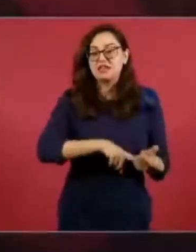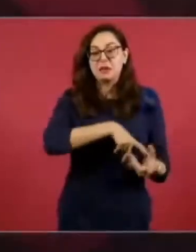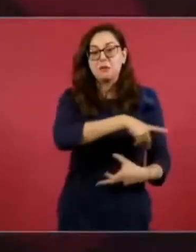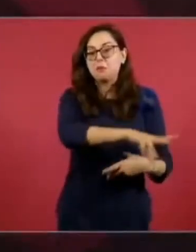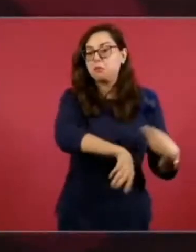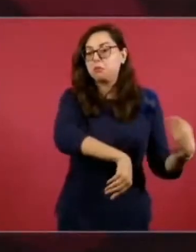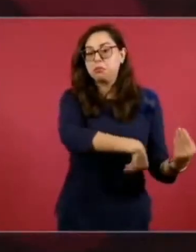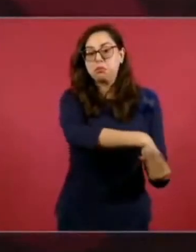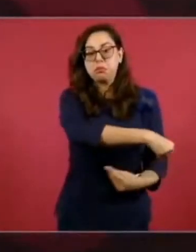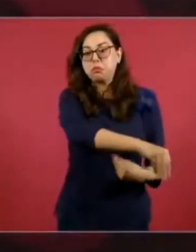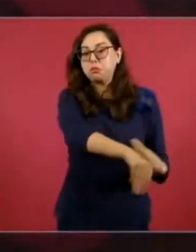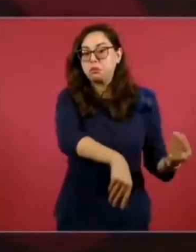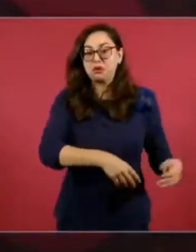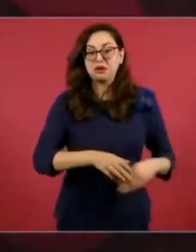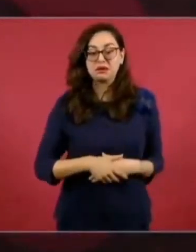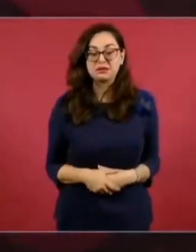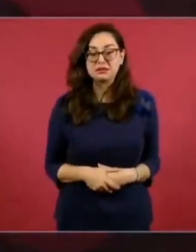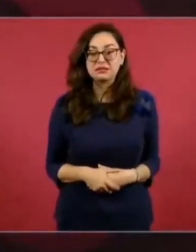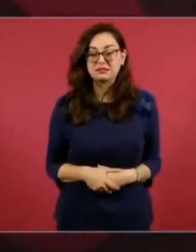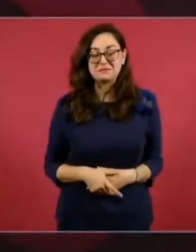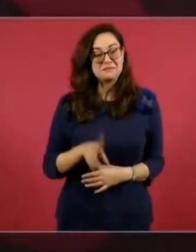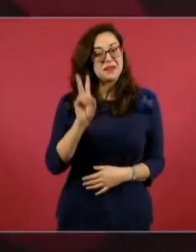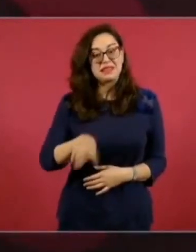dejar de tratar este tema